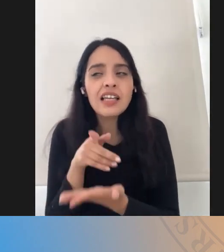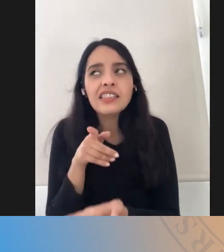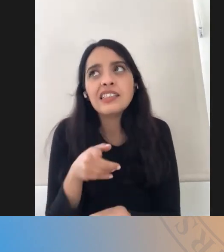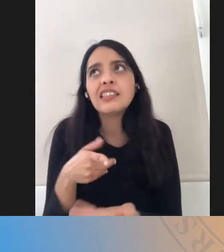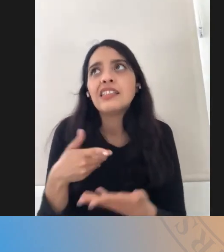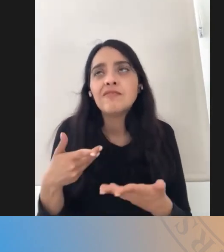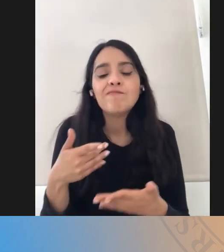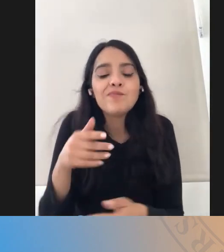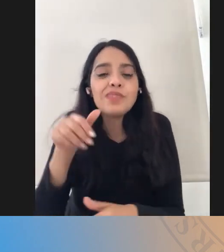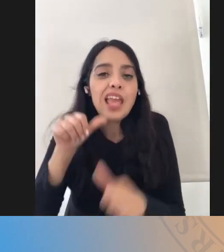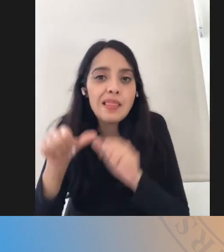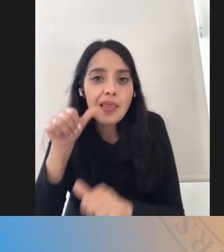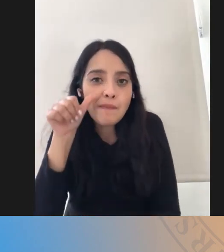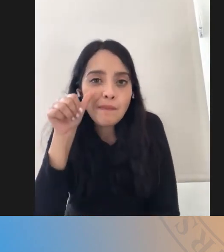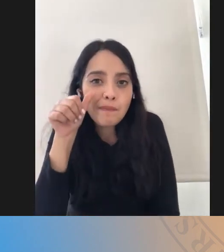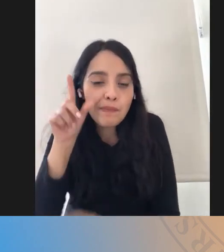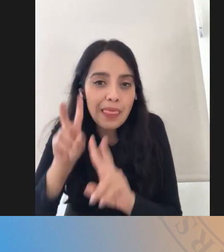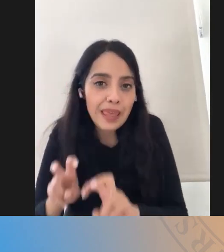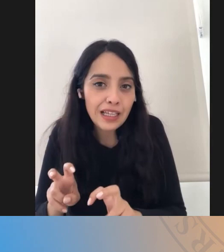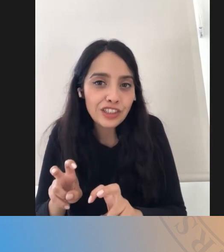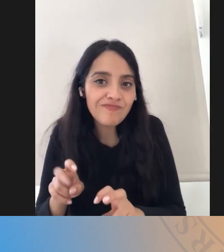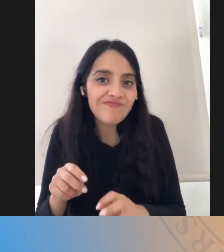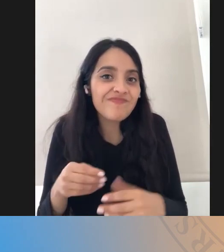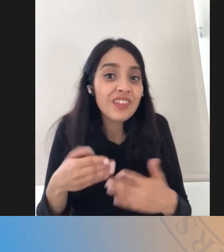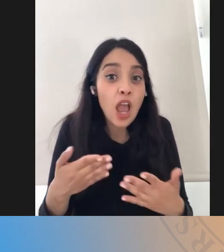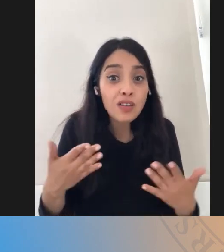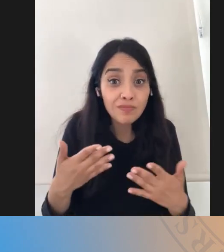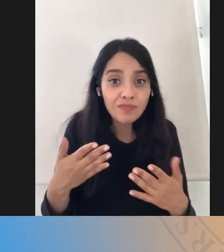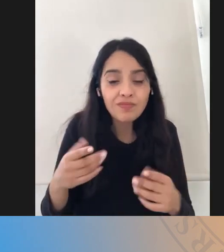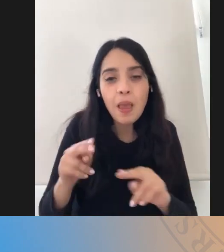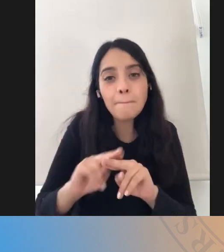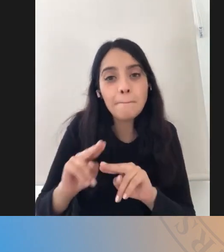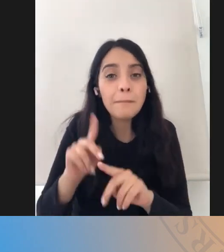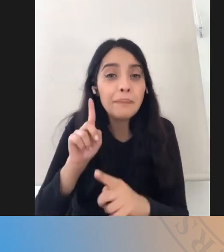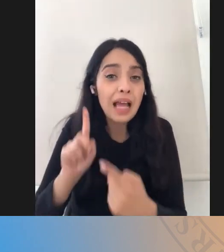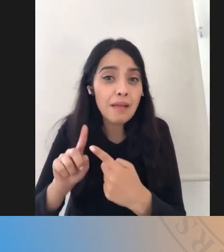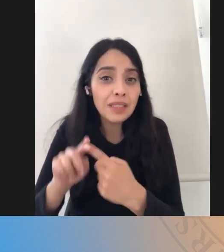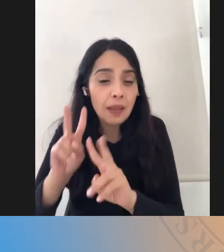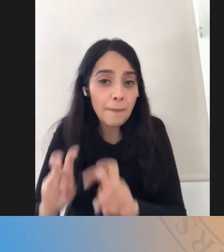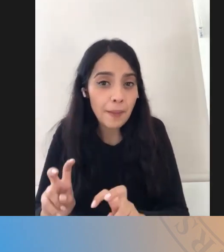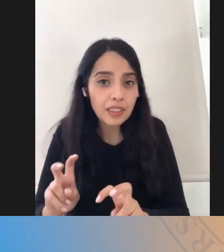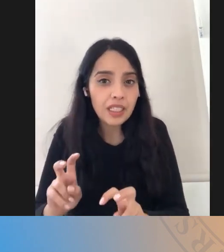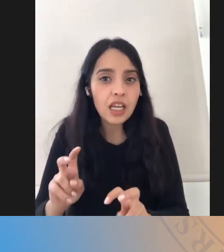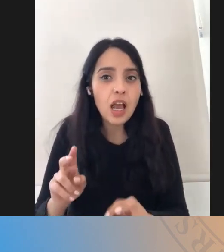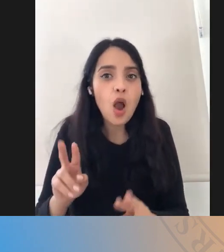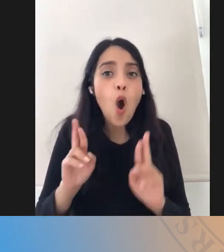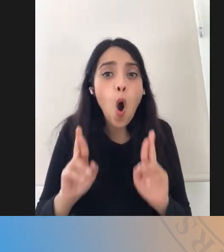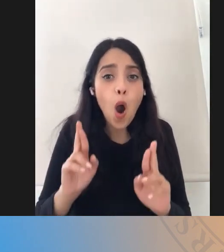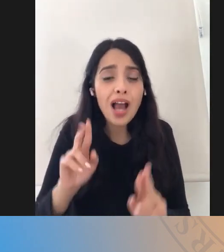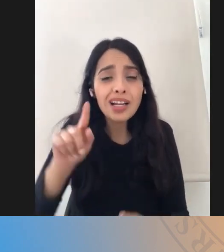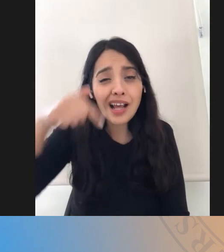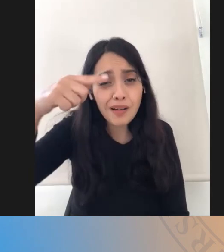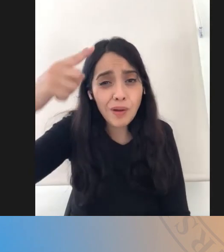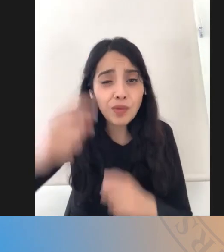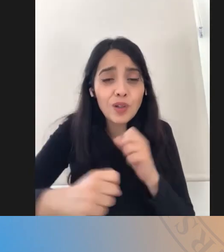de investigación. Entonces diría, ahora lo que una persona tendría que hacer es participar de alguna investigación. Esperamos que en los próximos años esto sí